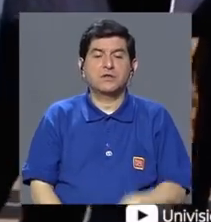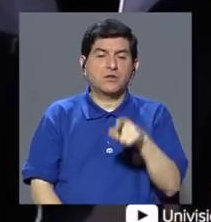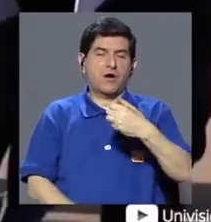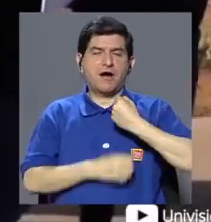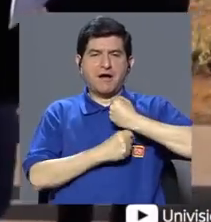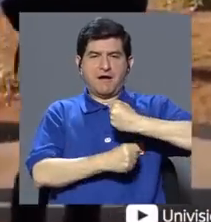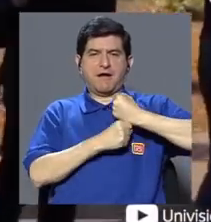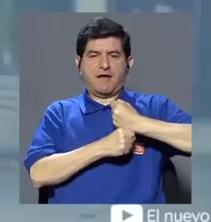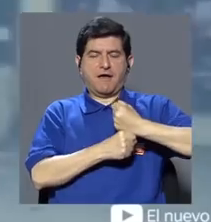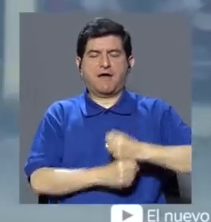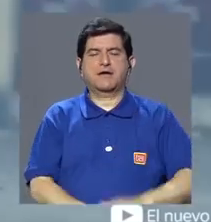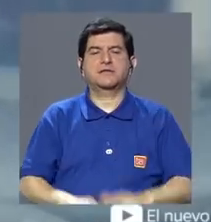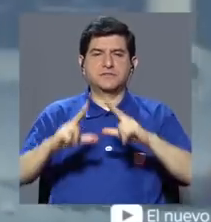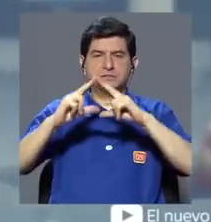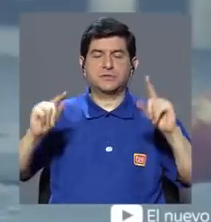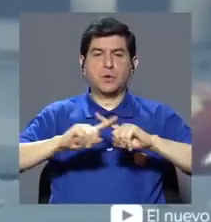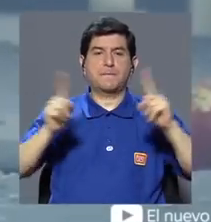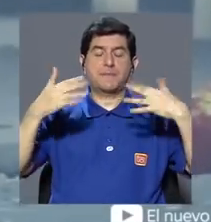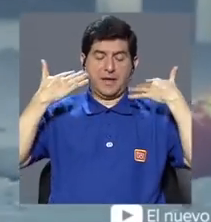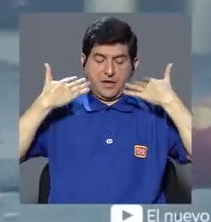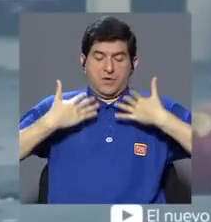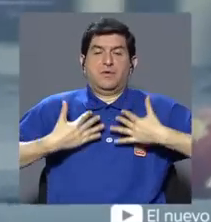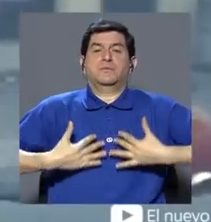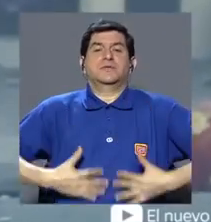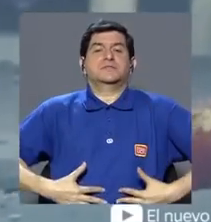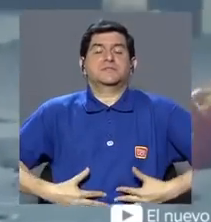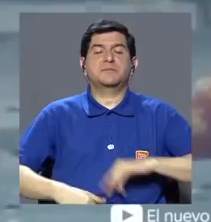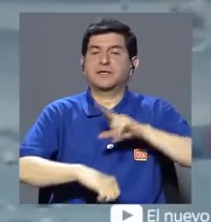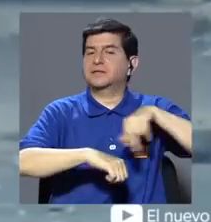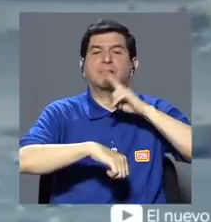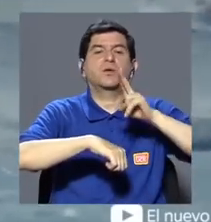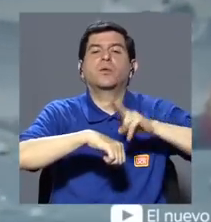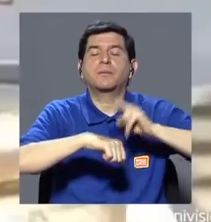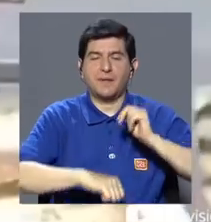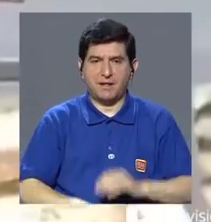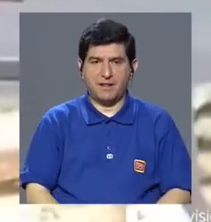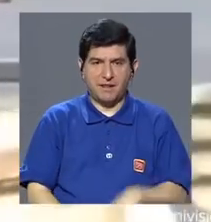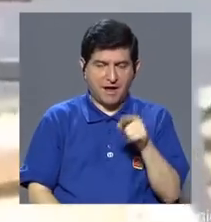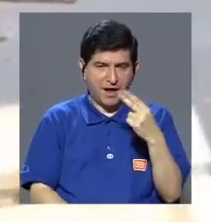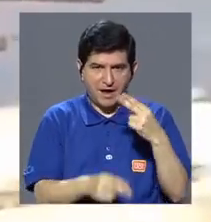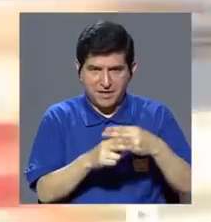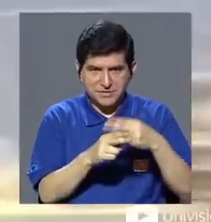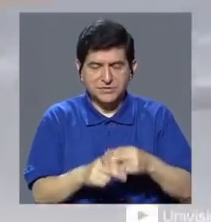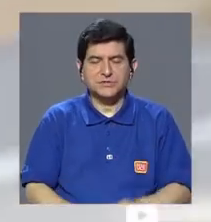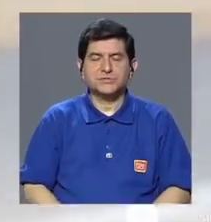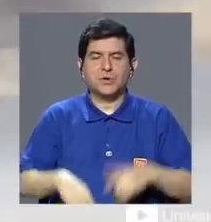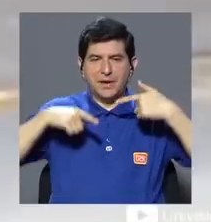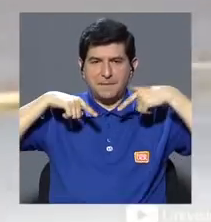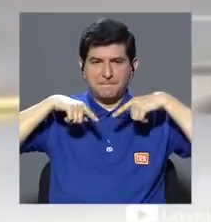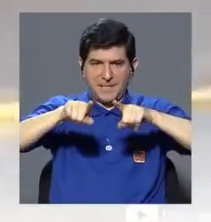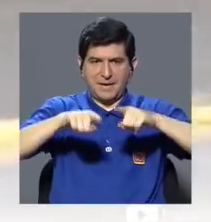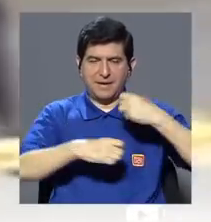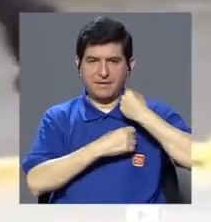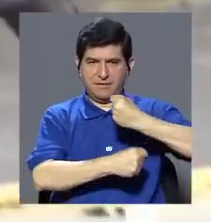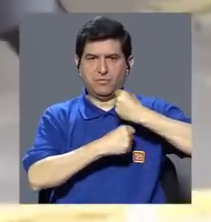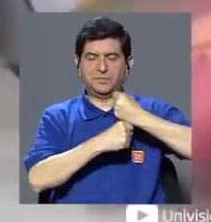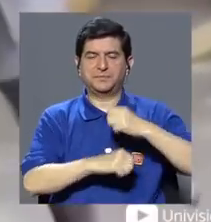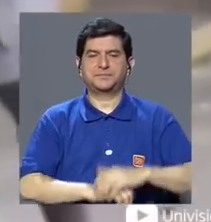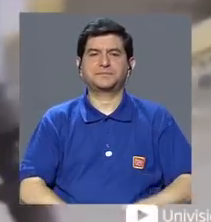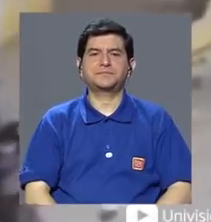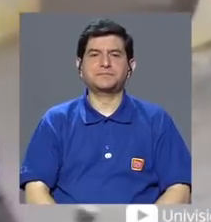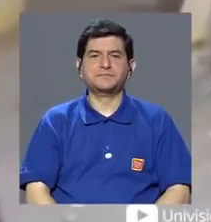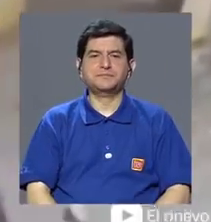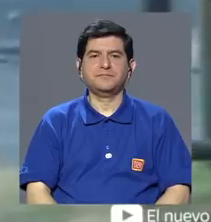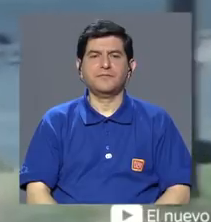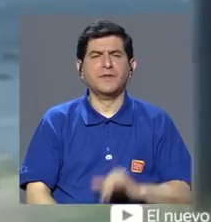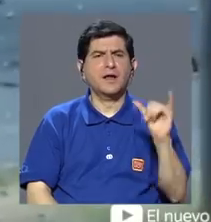ejército de nicaragua pero vestido de civil entonces a eso se le llama paramilitar a